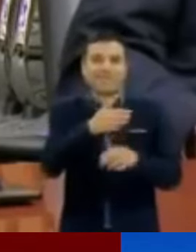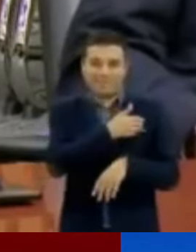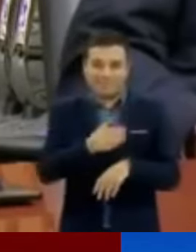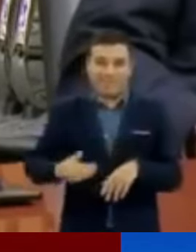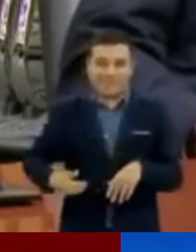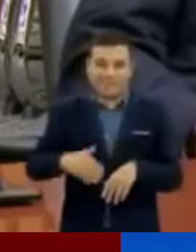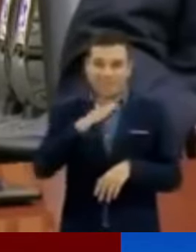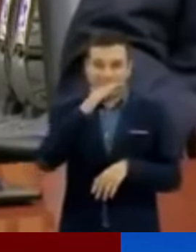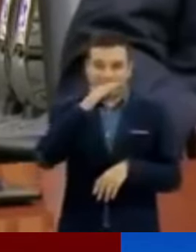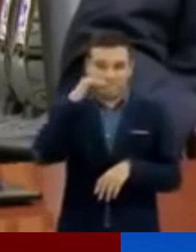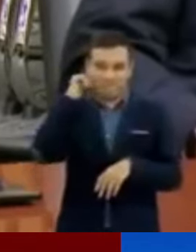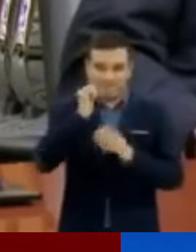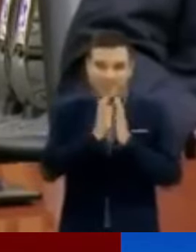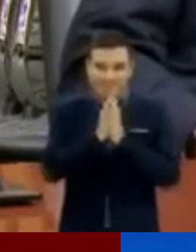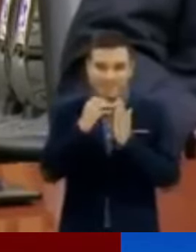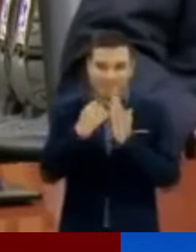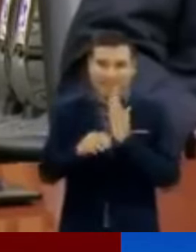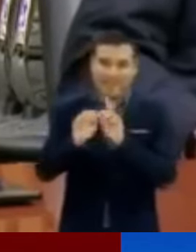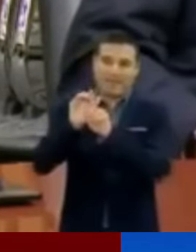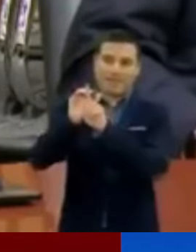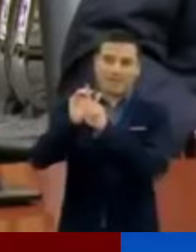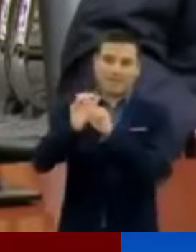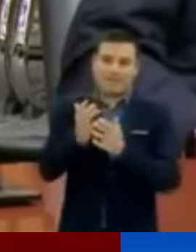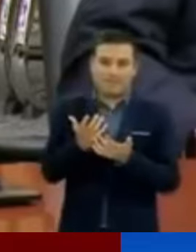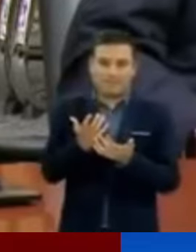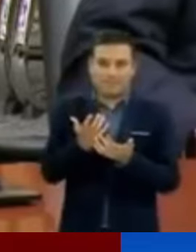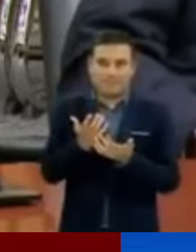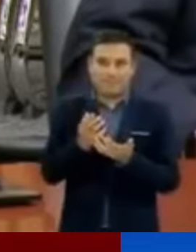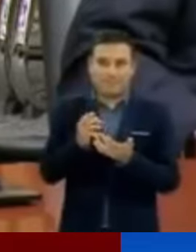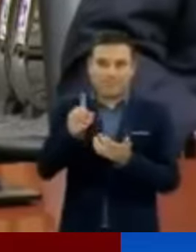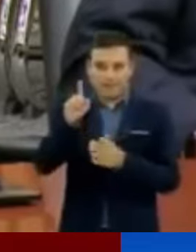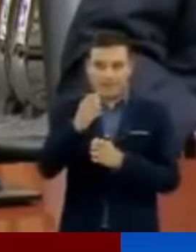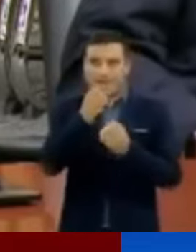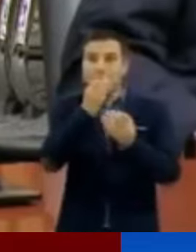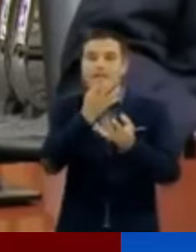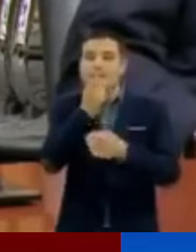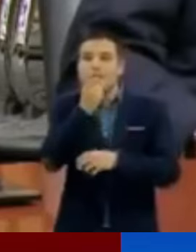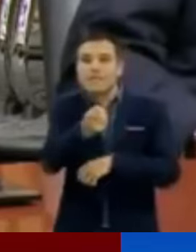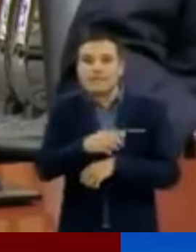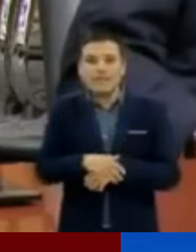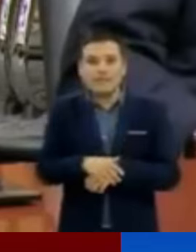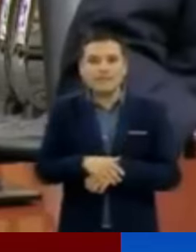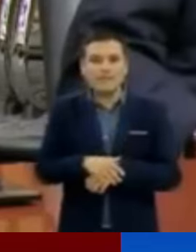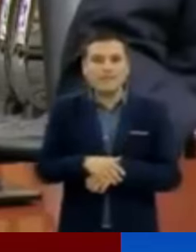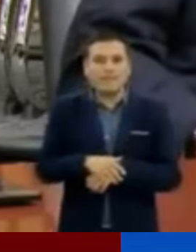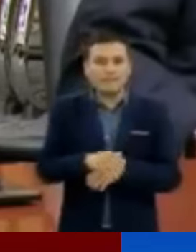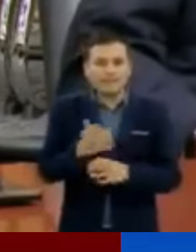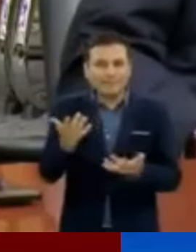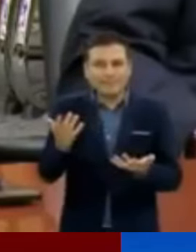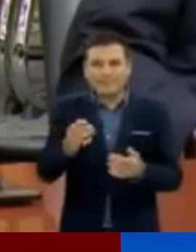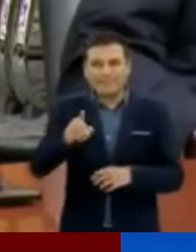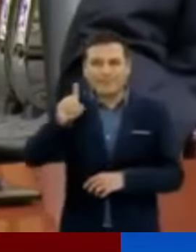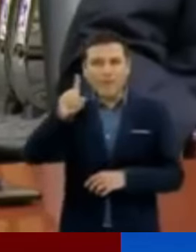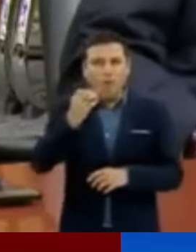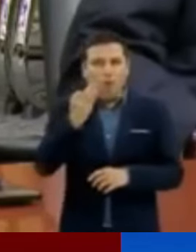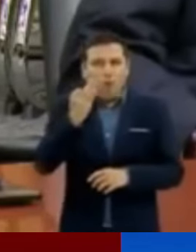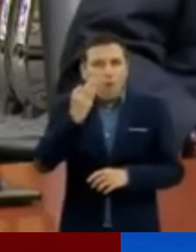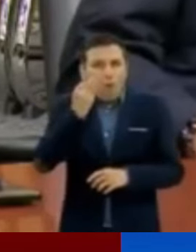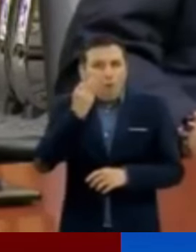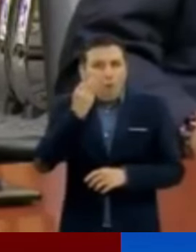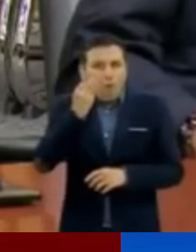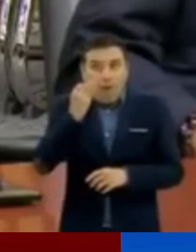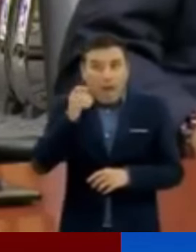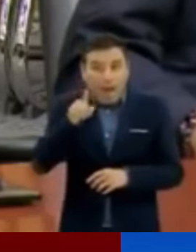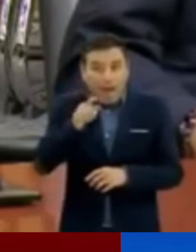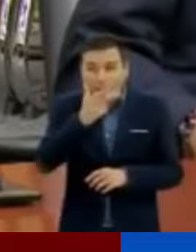Maínez, que sus propios militantes y parte de la propia dirigencia nacional de Movimiento Ciudadano públicamente está pidiéndole